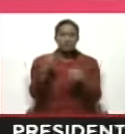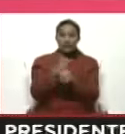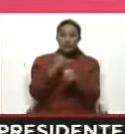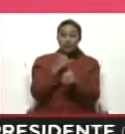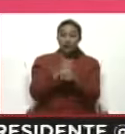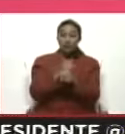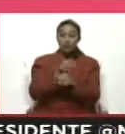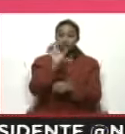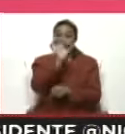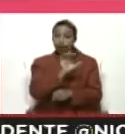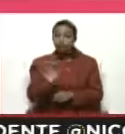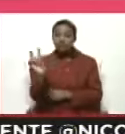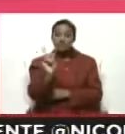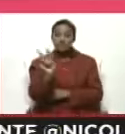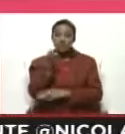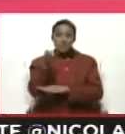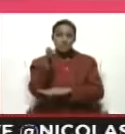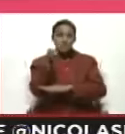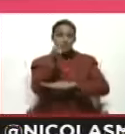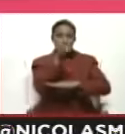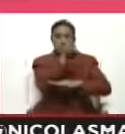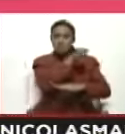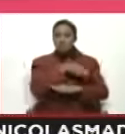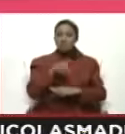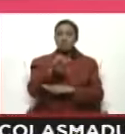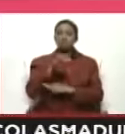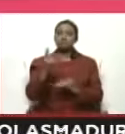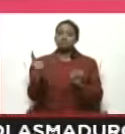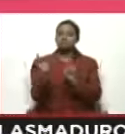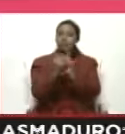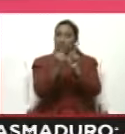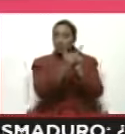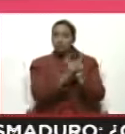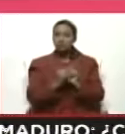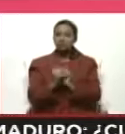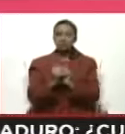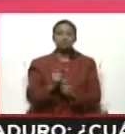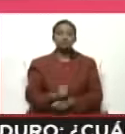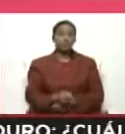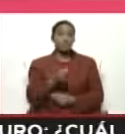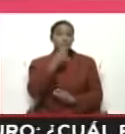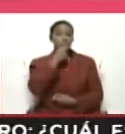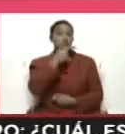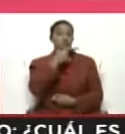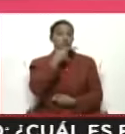manifestación bonita, muy bonita. ¿Cómo que dices tú? Linda.